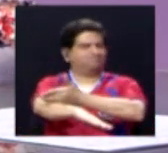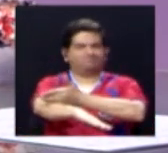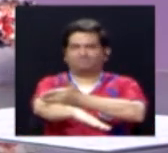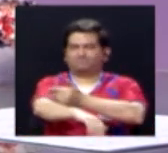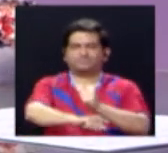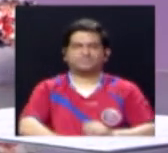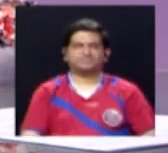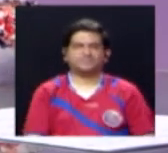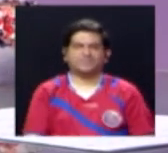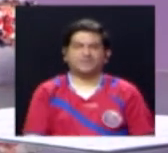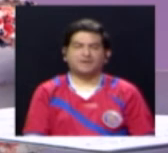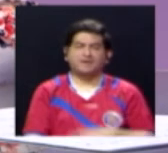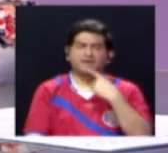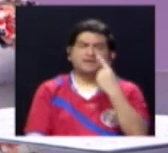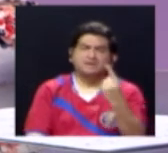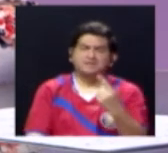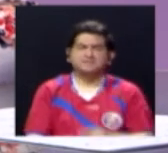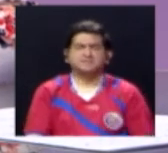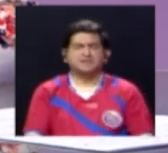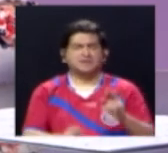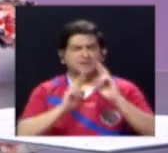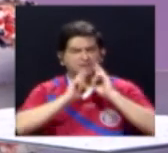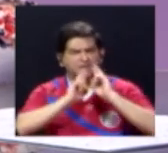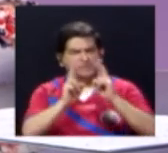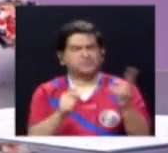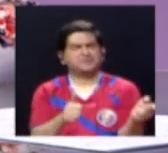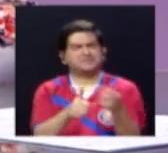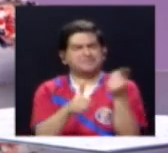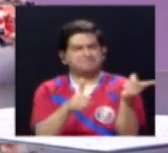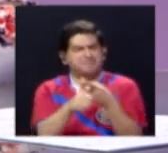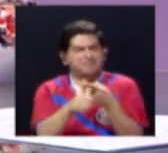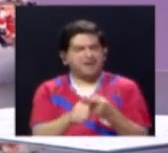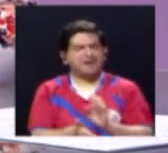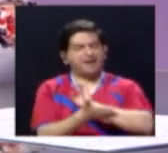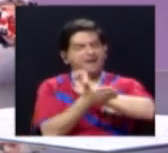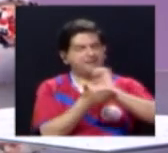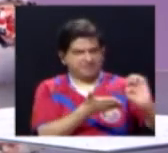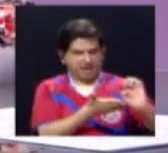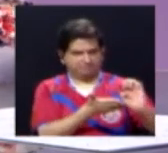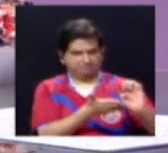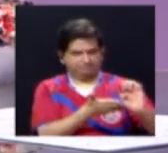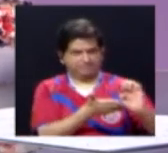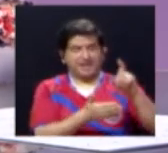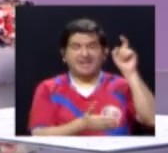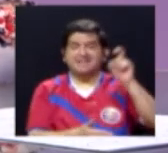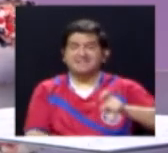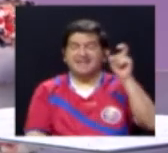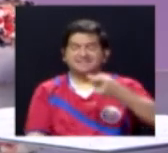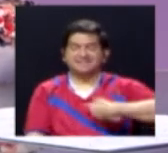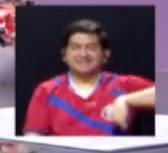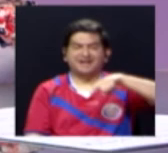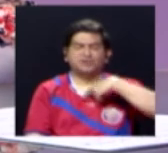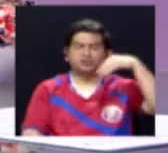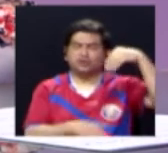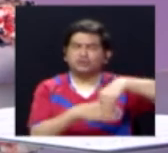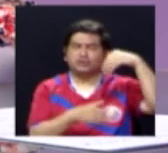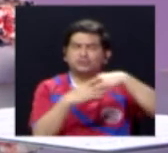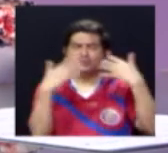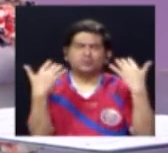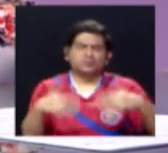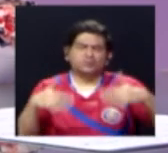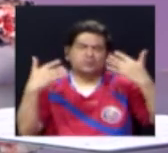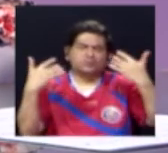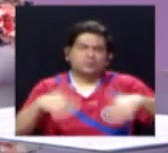y señalar que la gran respuesta primaria está en la prevención es decir tenemos que hacer una inversión grande